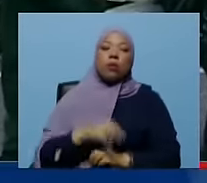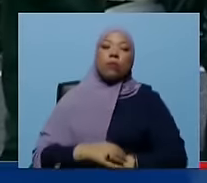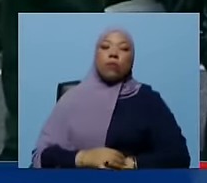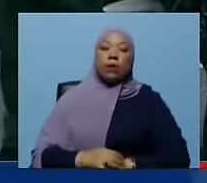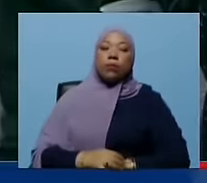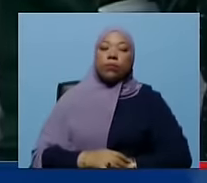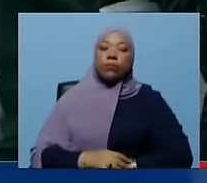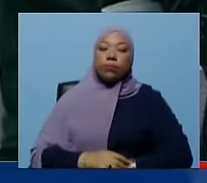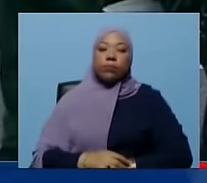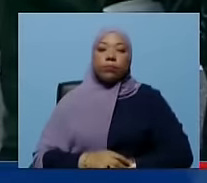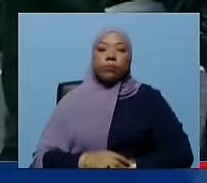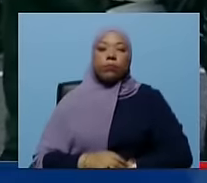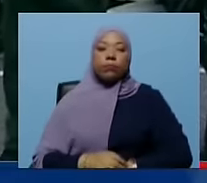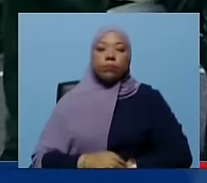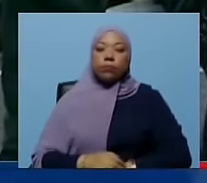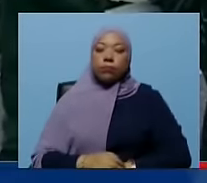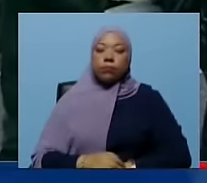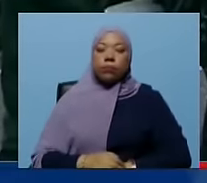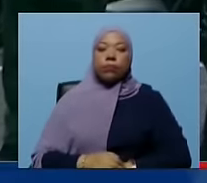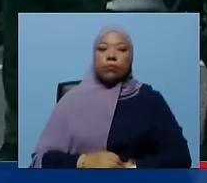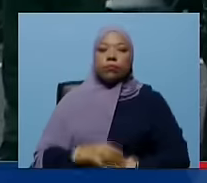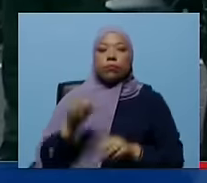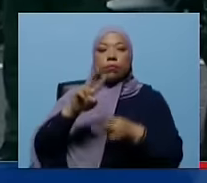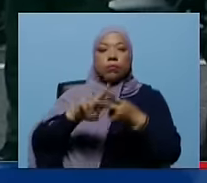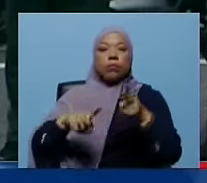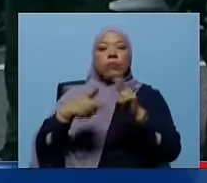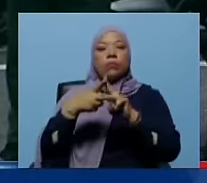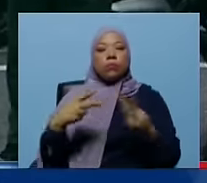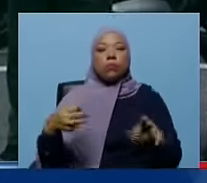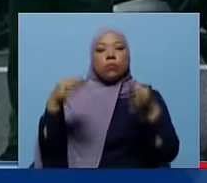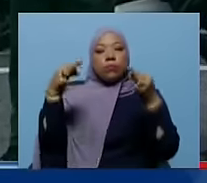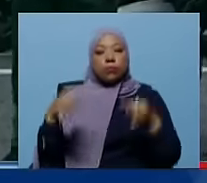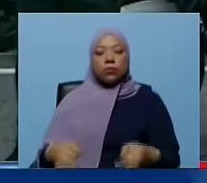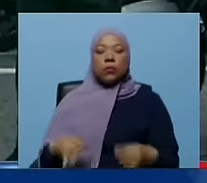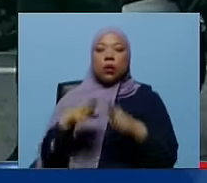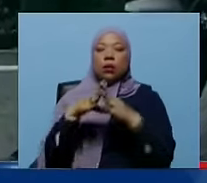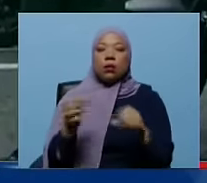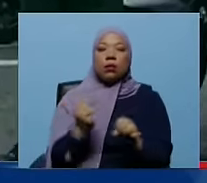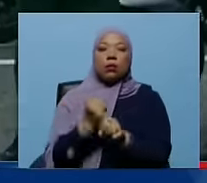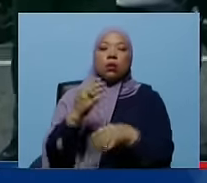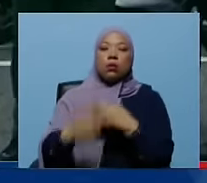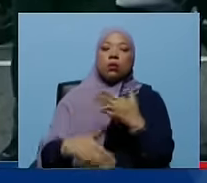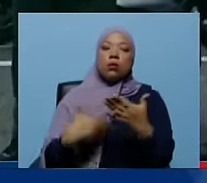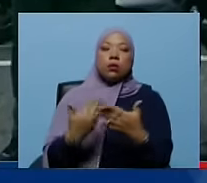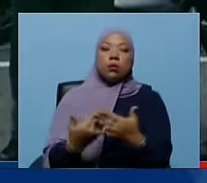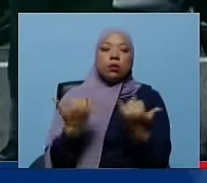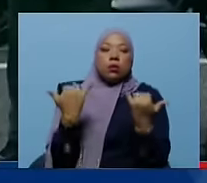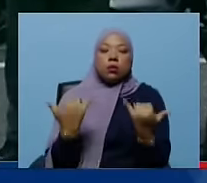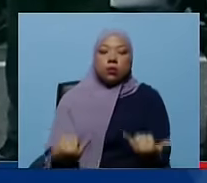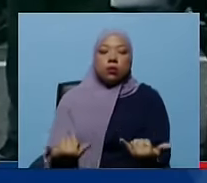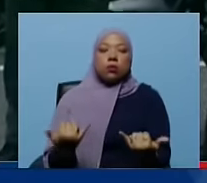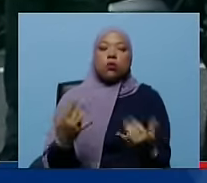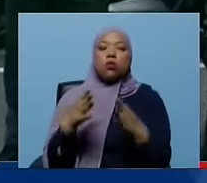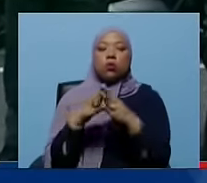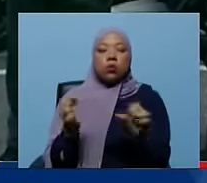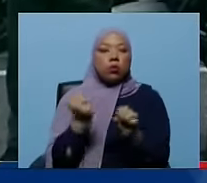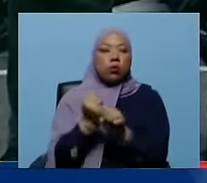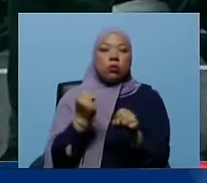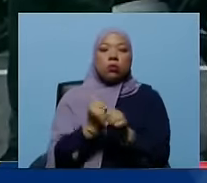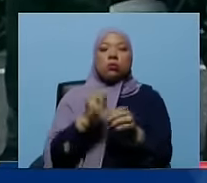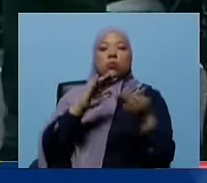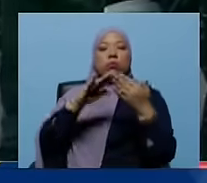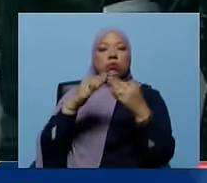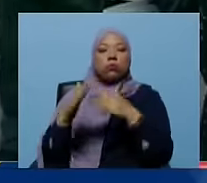En Venezuela son las fuerzas de paz. Garantizar la paz para el pueblo. Derrotar todas las